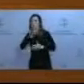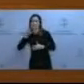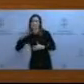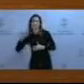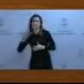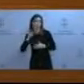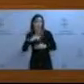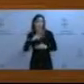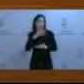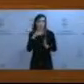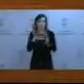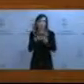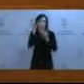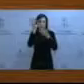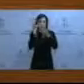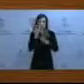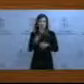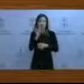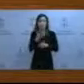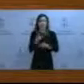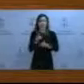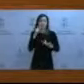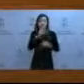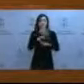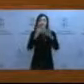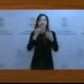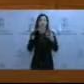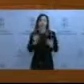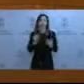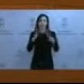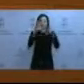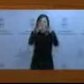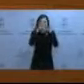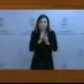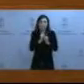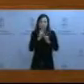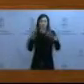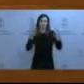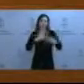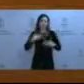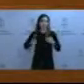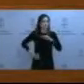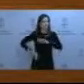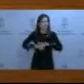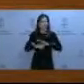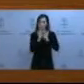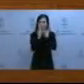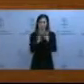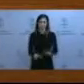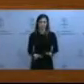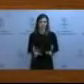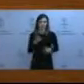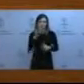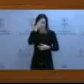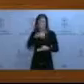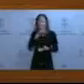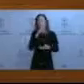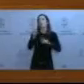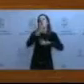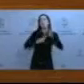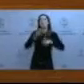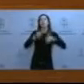tontería, y es evidente que lo que quieren es seguir en la opacidad. Evidente. Es decir, el problema que tenemos con la justicia